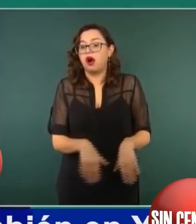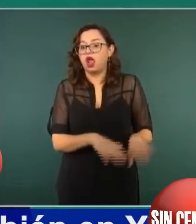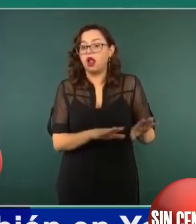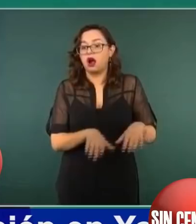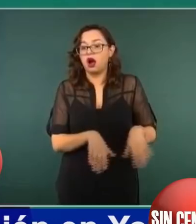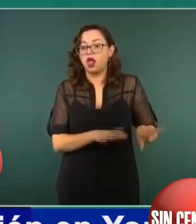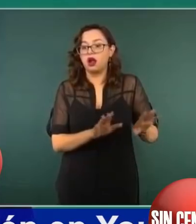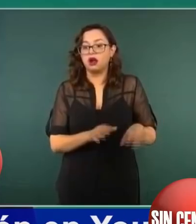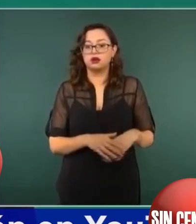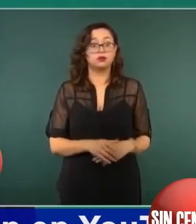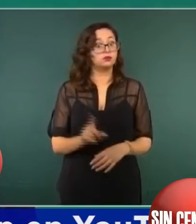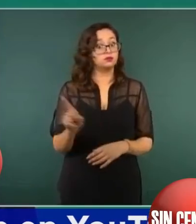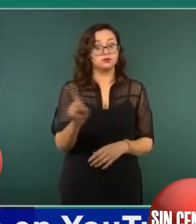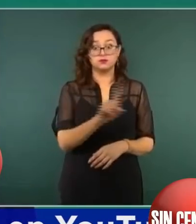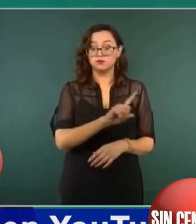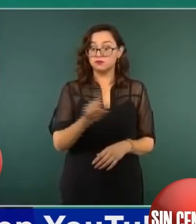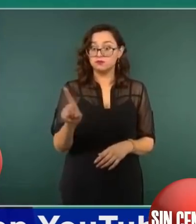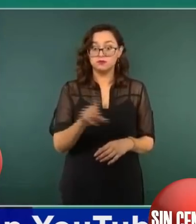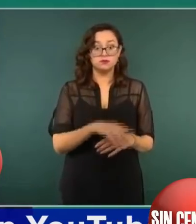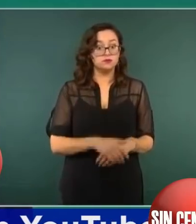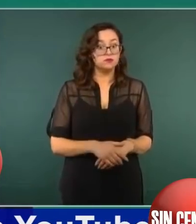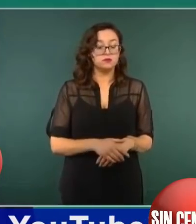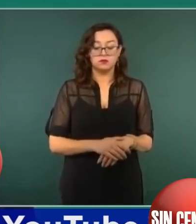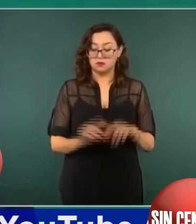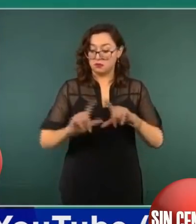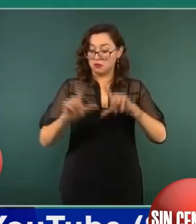Nos ha hecho mucho daño el fraude electoral.